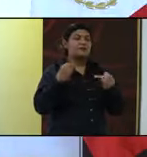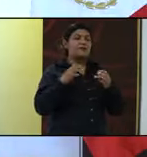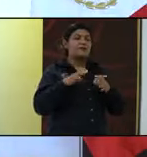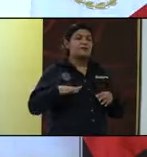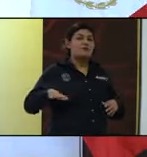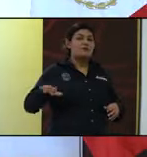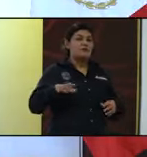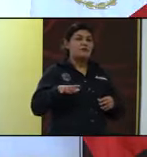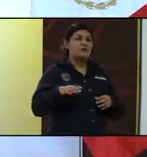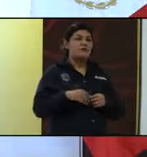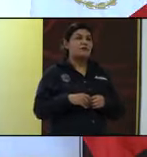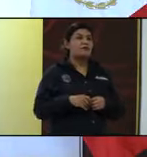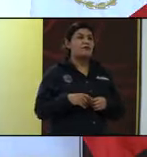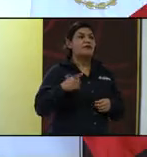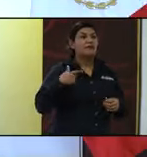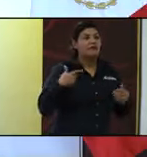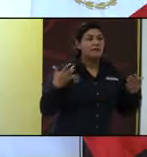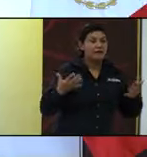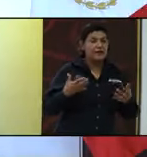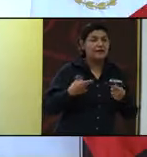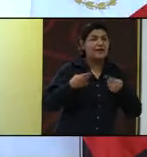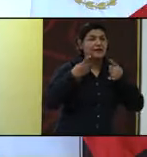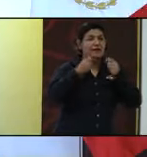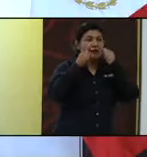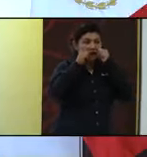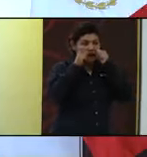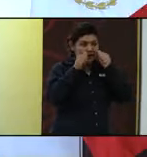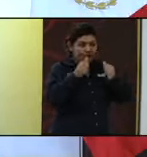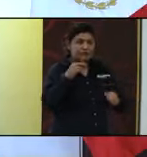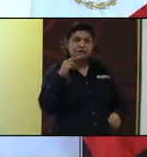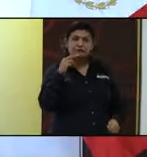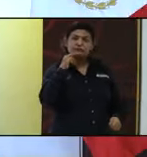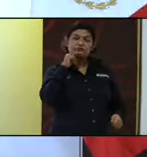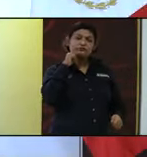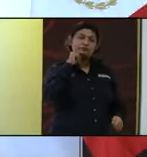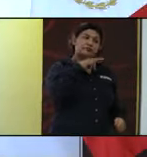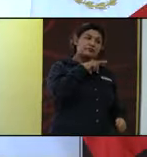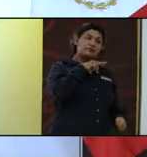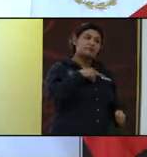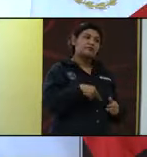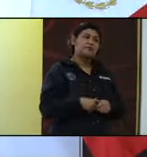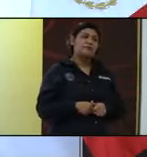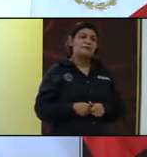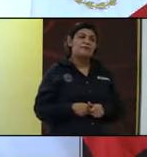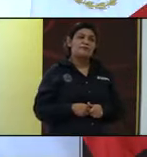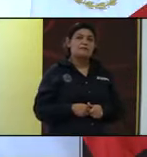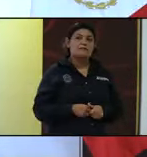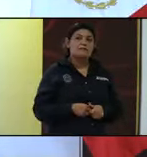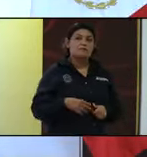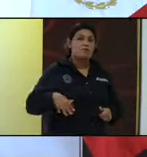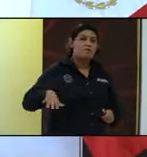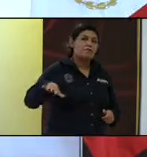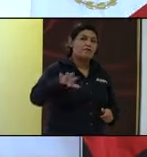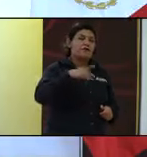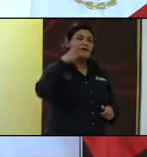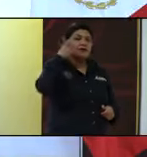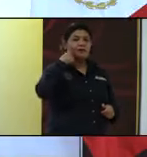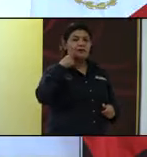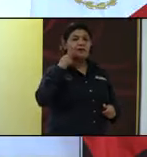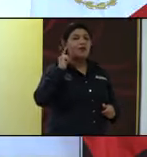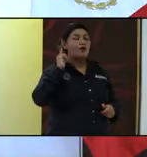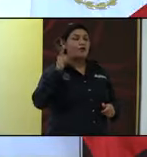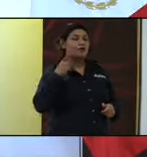espacio que va a darle atención inmediata a todas las mujeres. Ojalá,